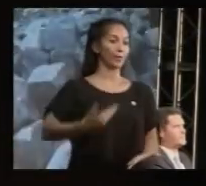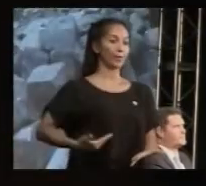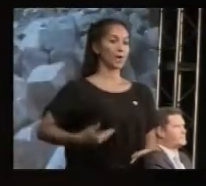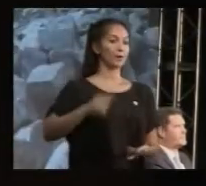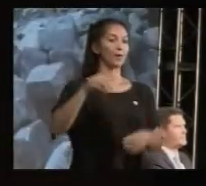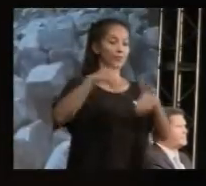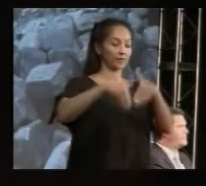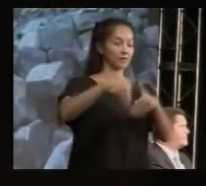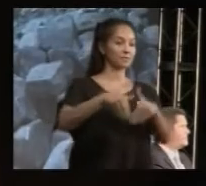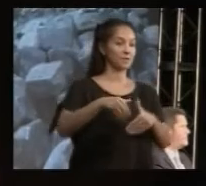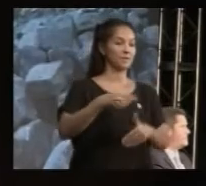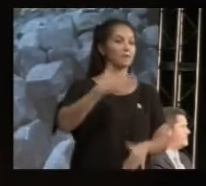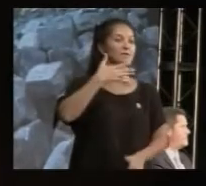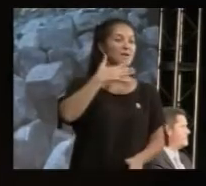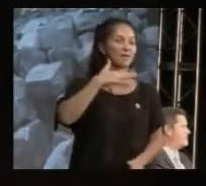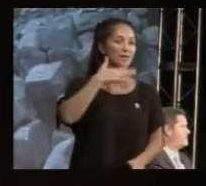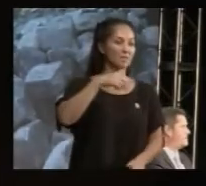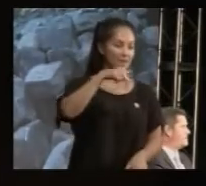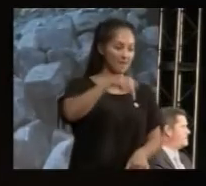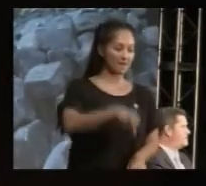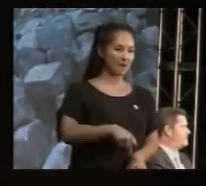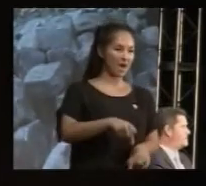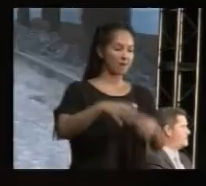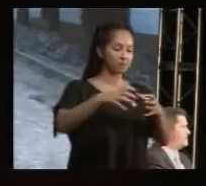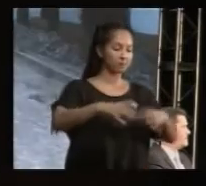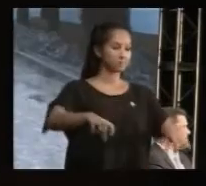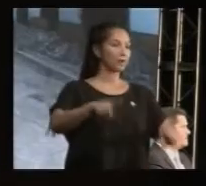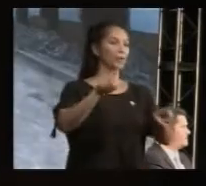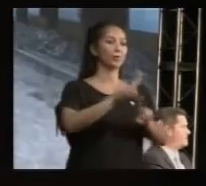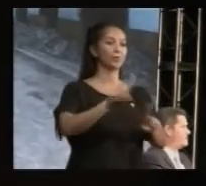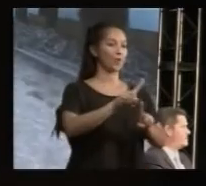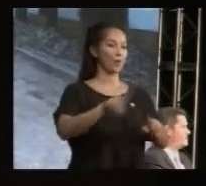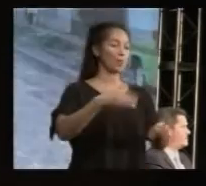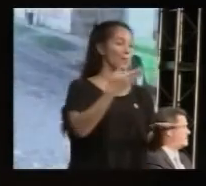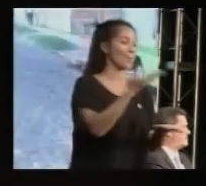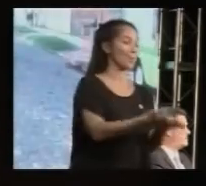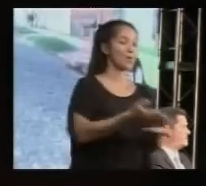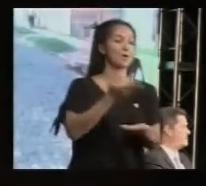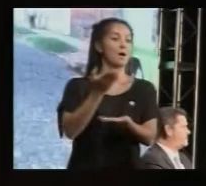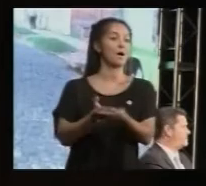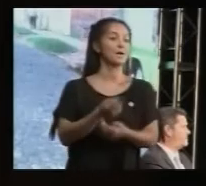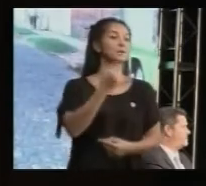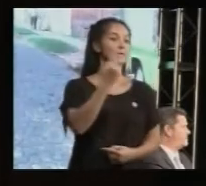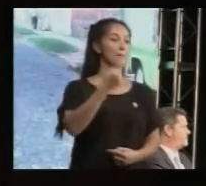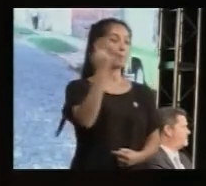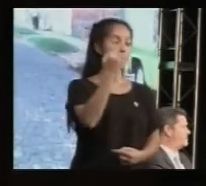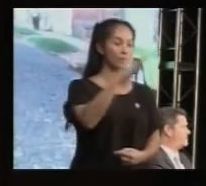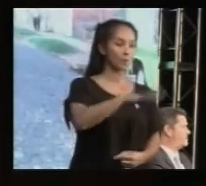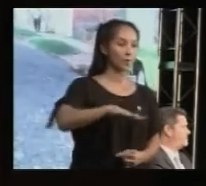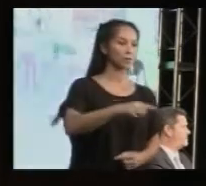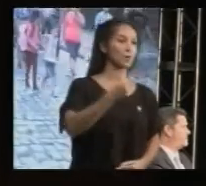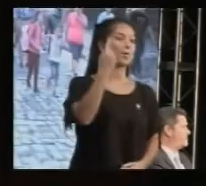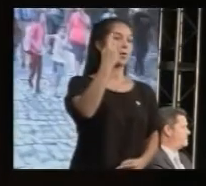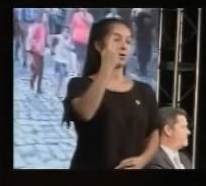mayoría. Pero debemos entender que acá no hay dos pueblos. Puede haber dos propuestas electorales, pero el pueblo es uno, es